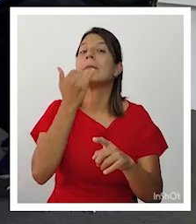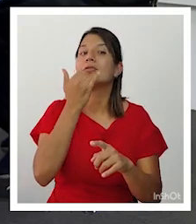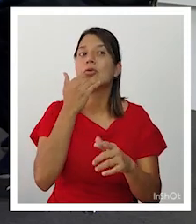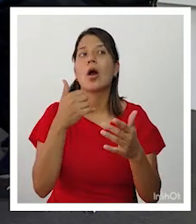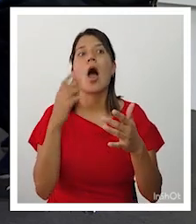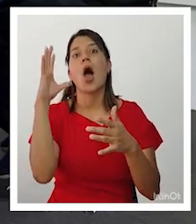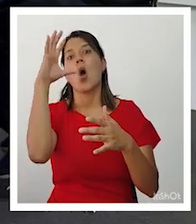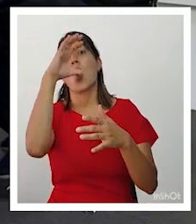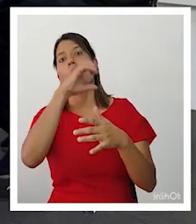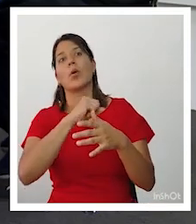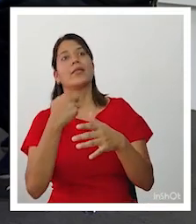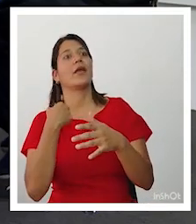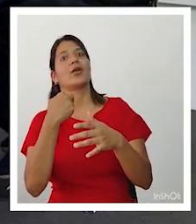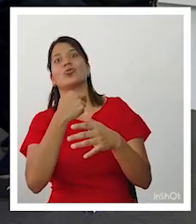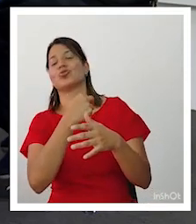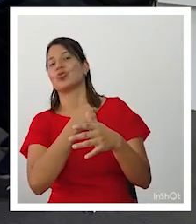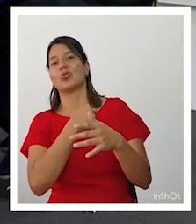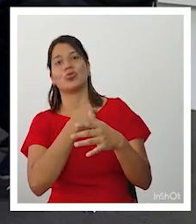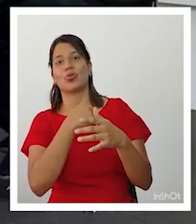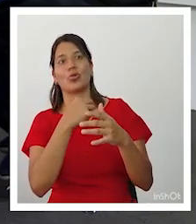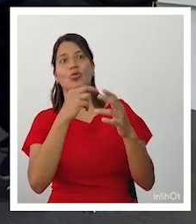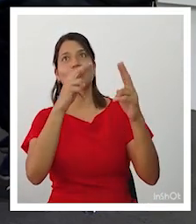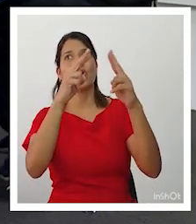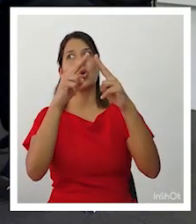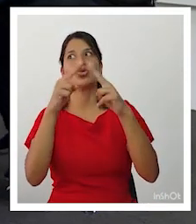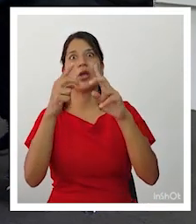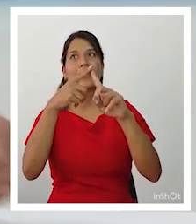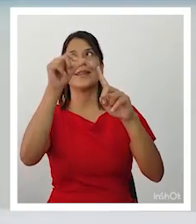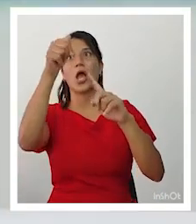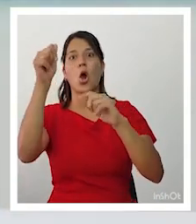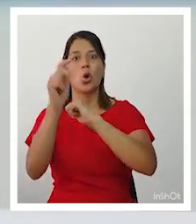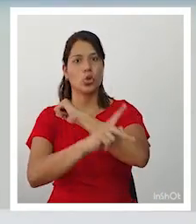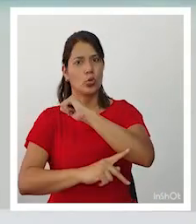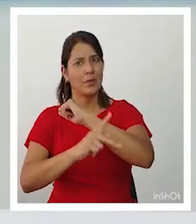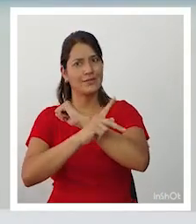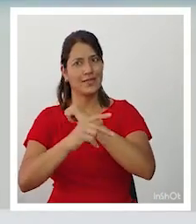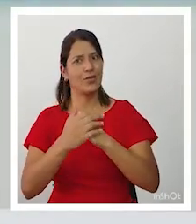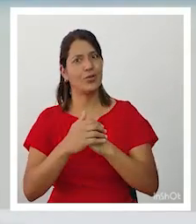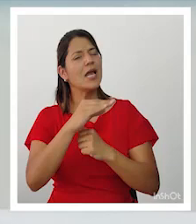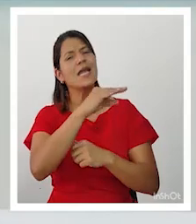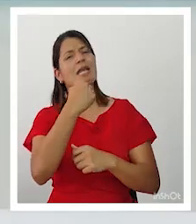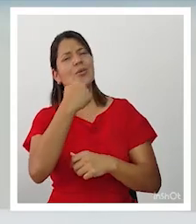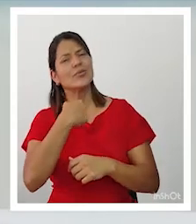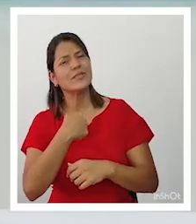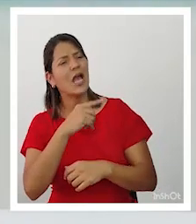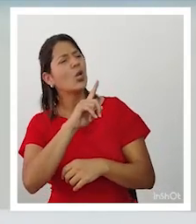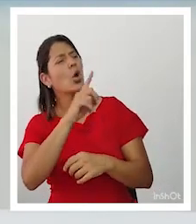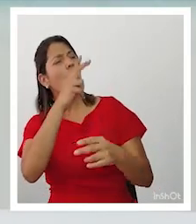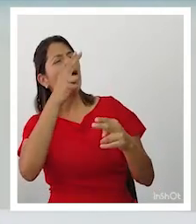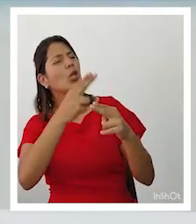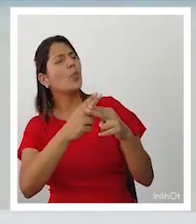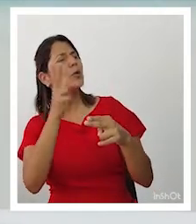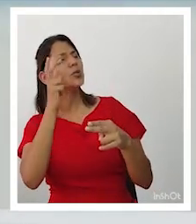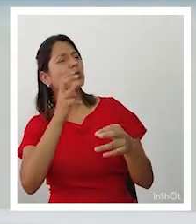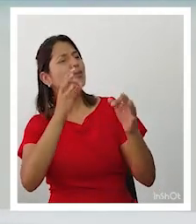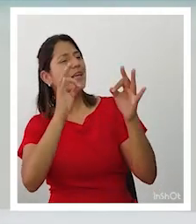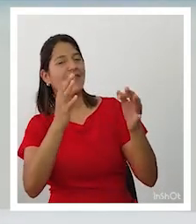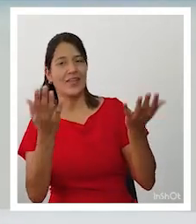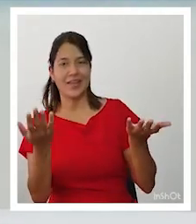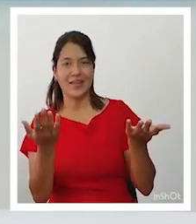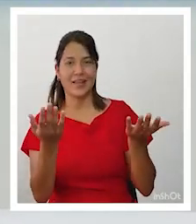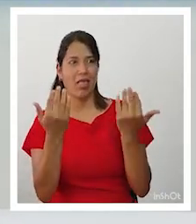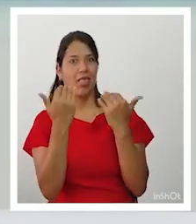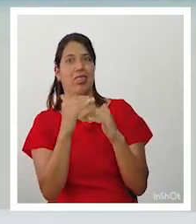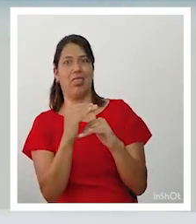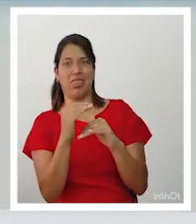fronteras. Entonces ya habían gente de otros países donde nos decían, no, mira, es que el nombre no se escucha muy bien, ¿verdad?